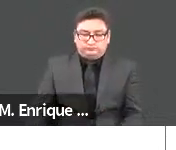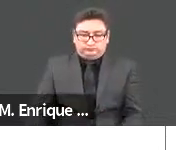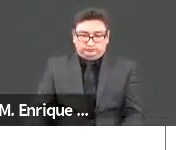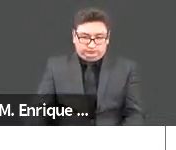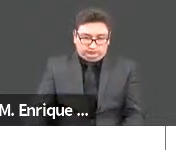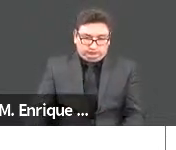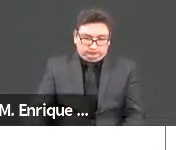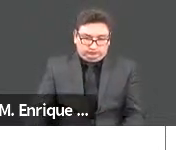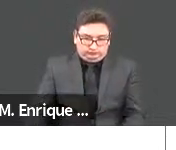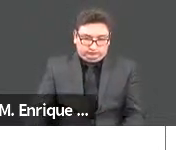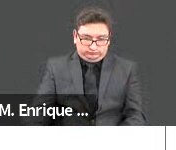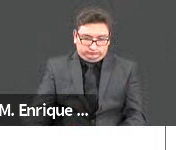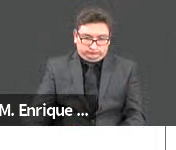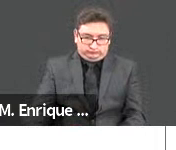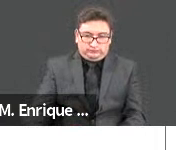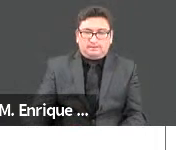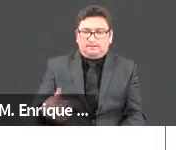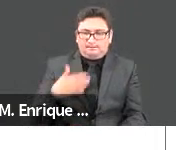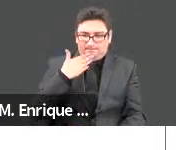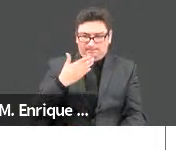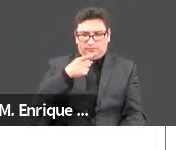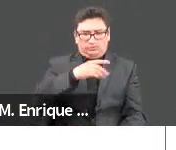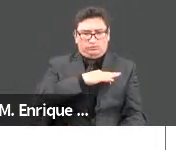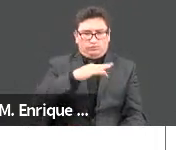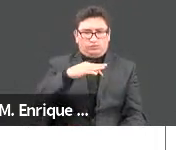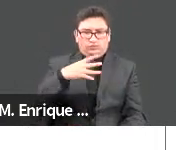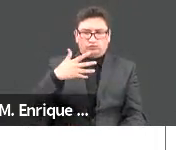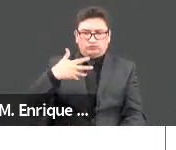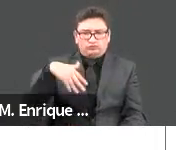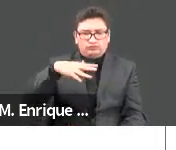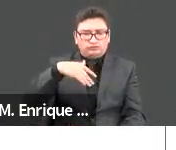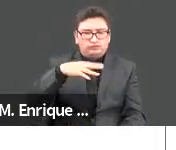Bien, pueden realizar consulta directamente